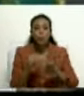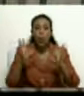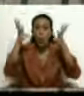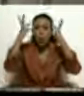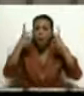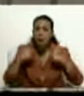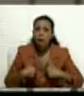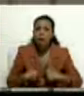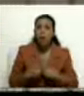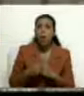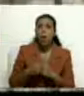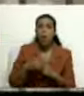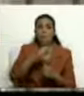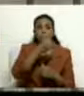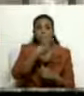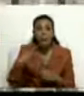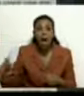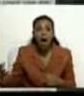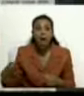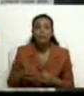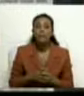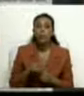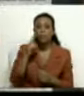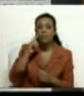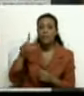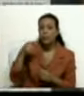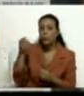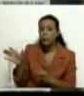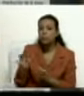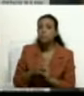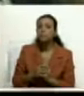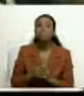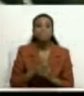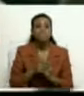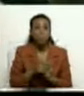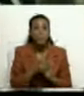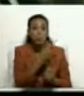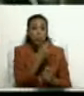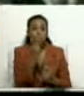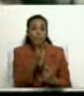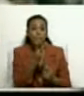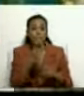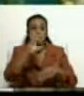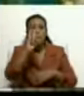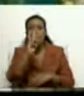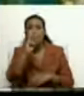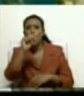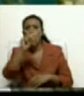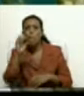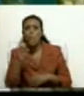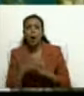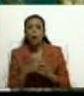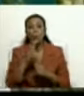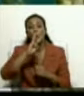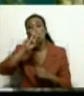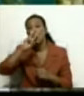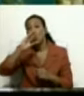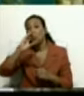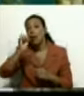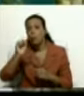blanco que viene de República Checa, dos condos, hembra y macho, dos ejemplares puma. Teníamos un cunaguaro